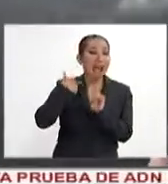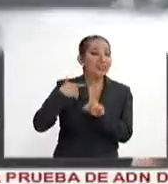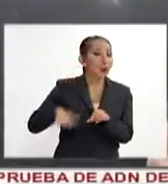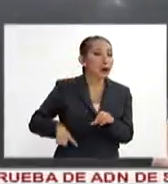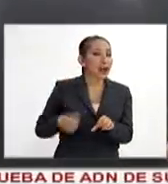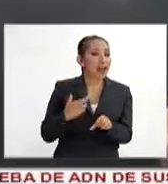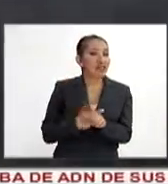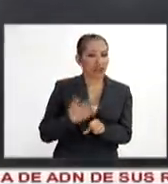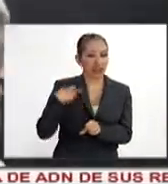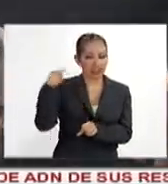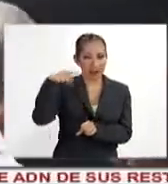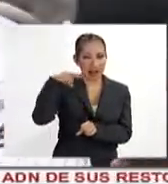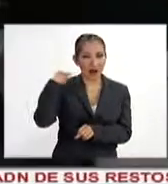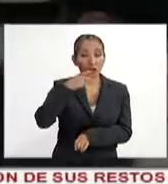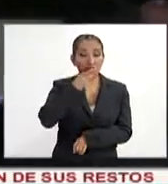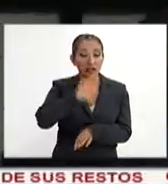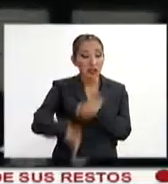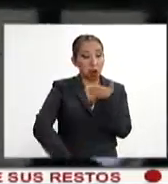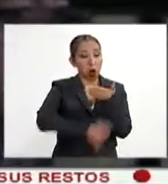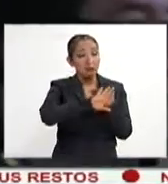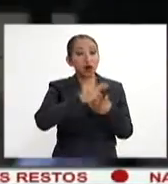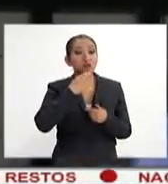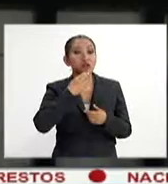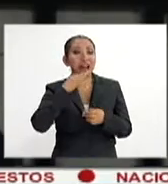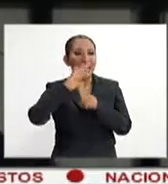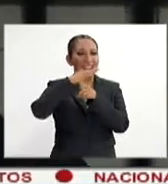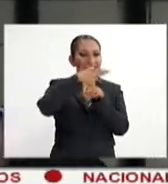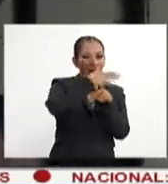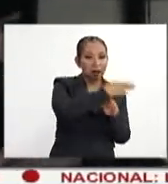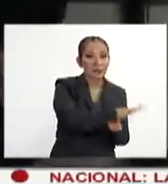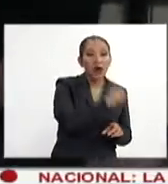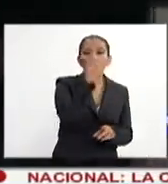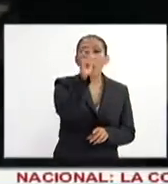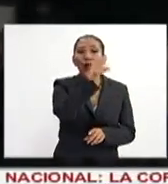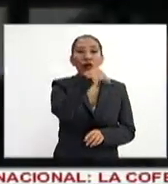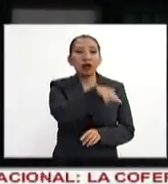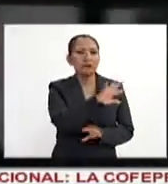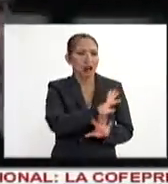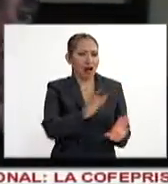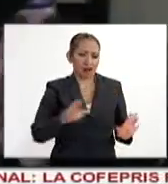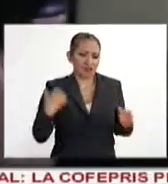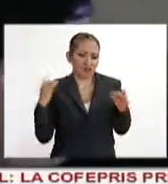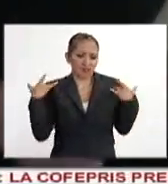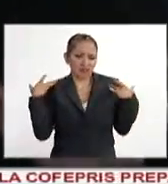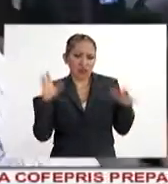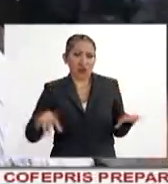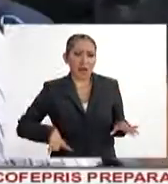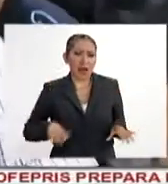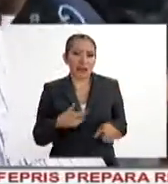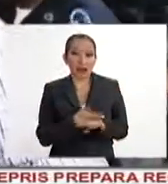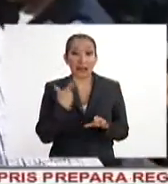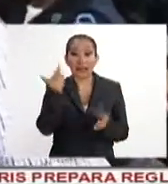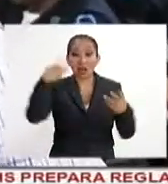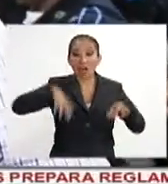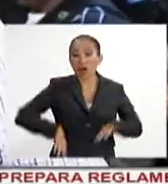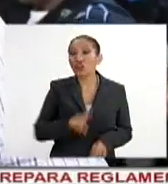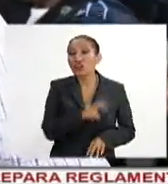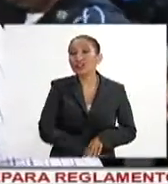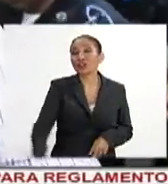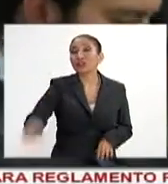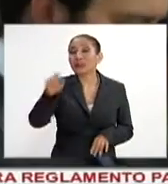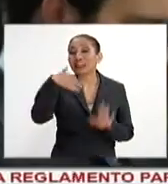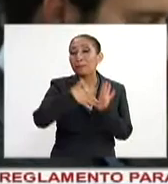exmandatario veracruzano afirmó que la acusación por usar un helicóptero fue cuando él ya no era gobernador. En cuanto al desvío de